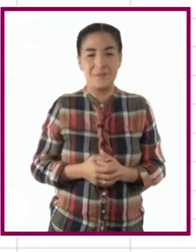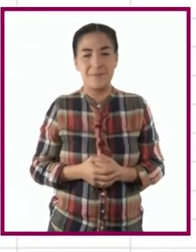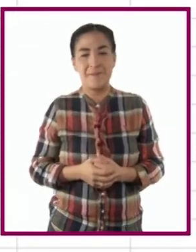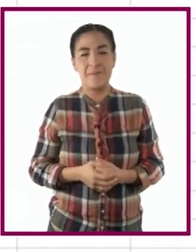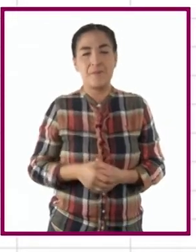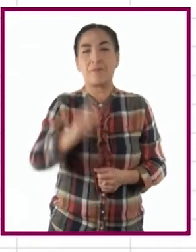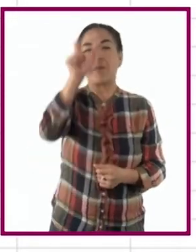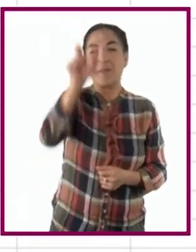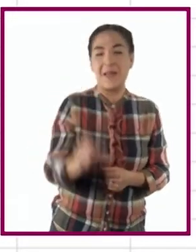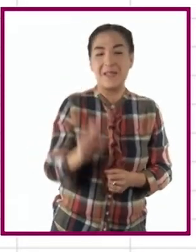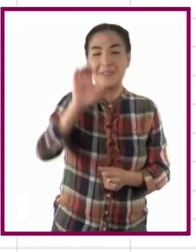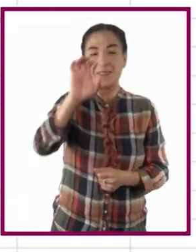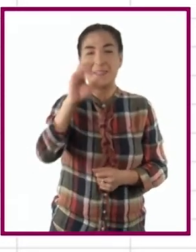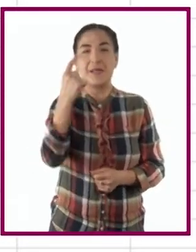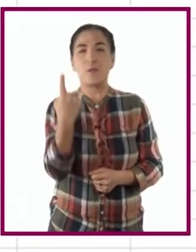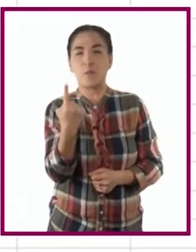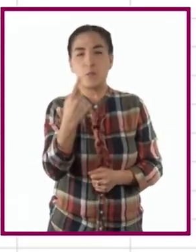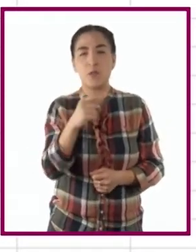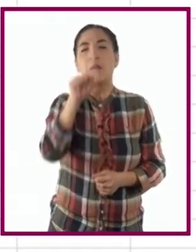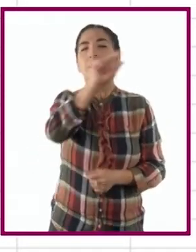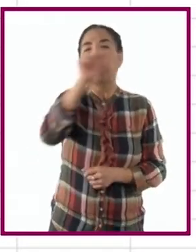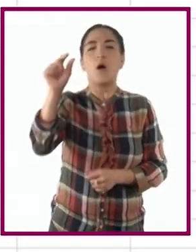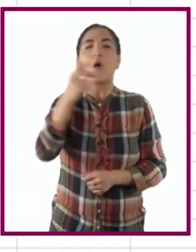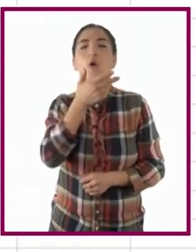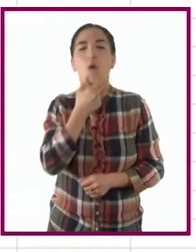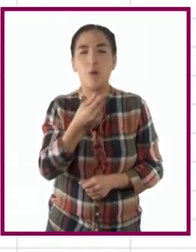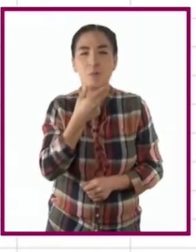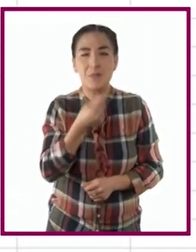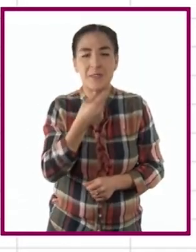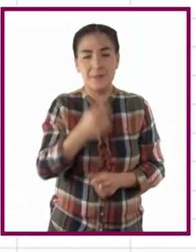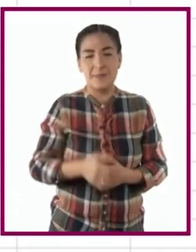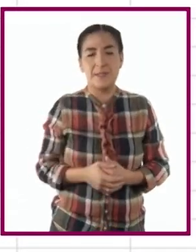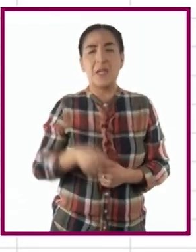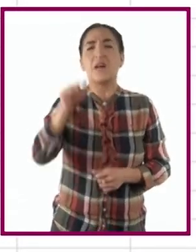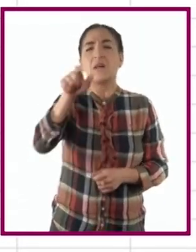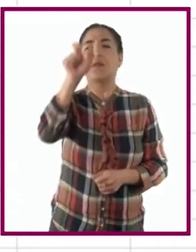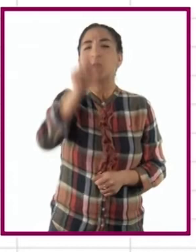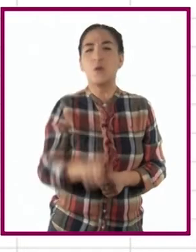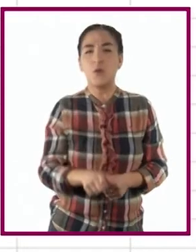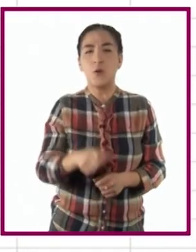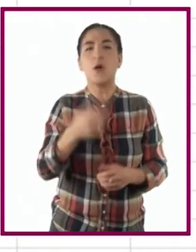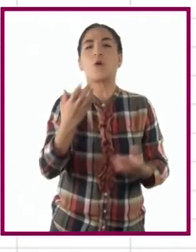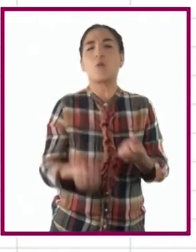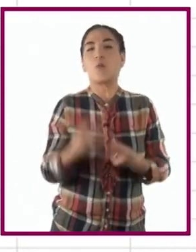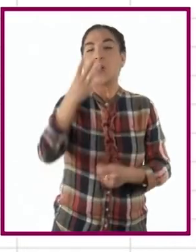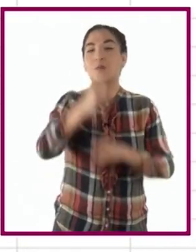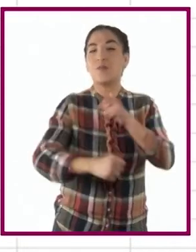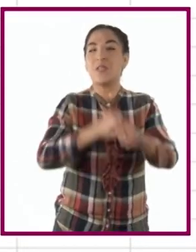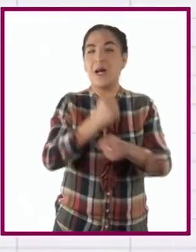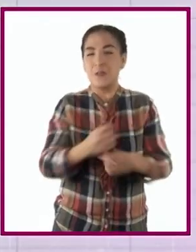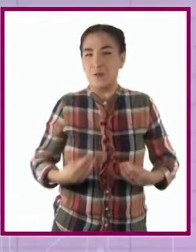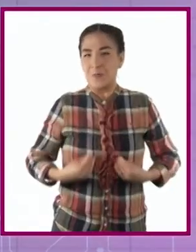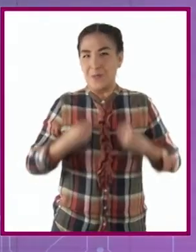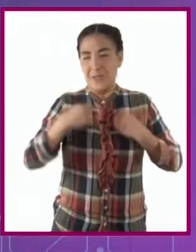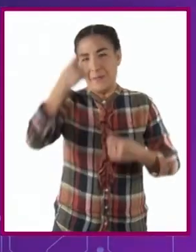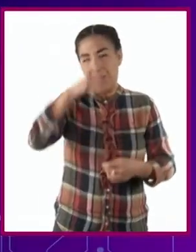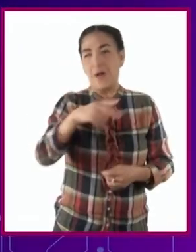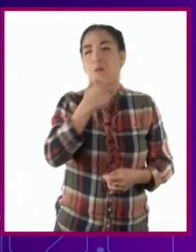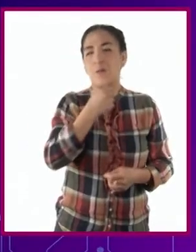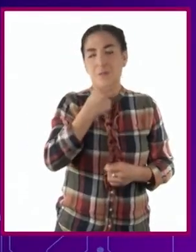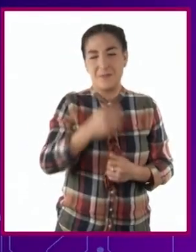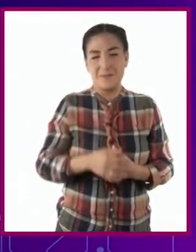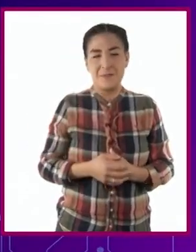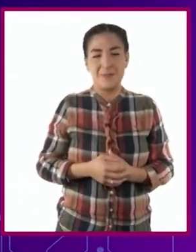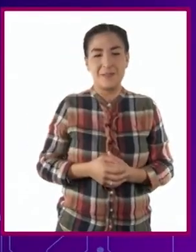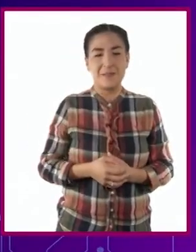celda C1 escribimos hombres. En esta columna se anotarán los años de la esperanza de vida para los hombres.